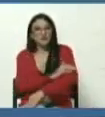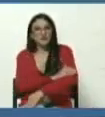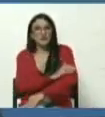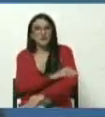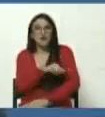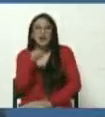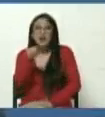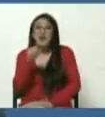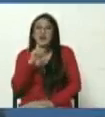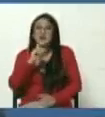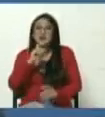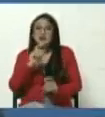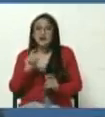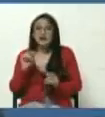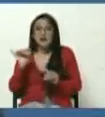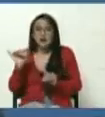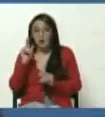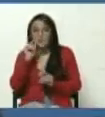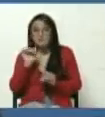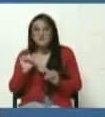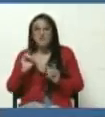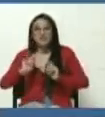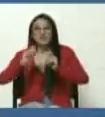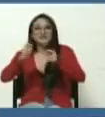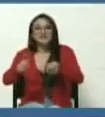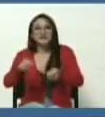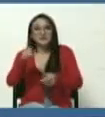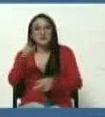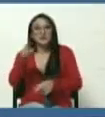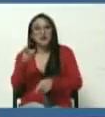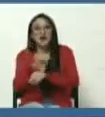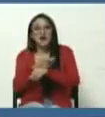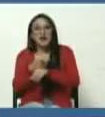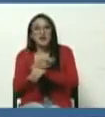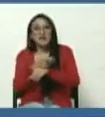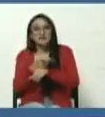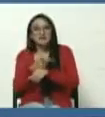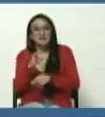fue quien designó a este señor al frente de manera ilegal.